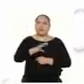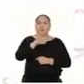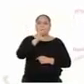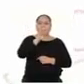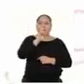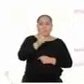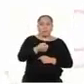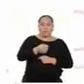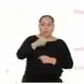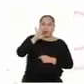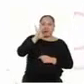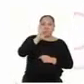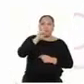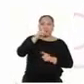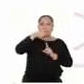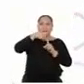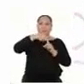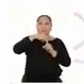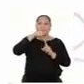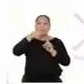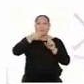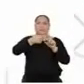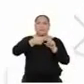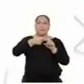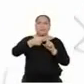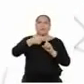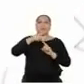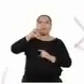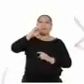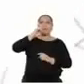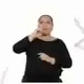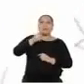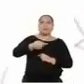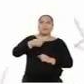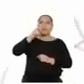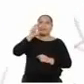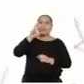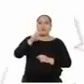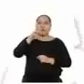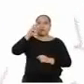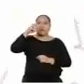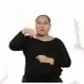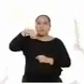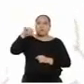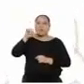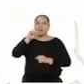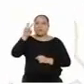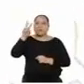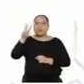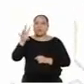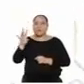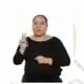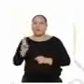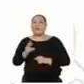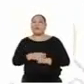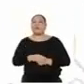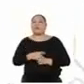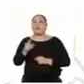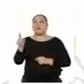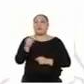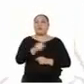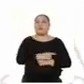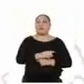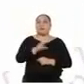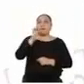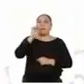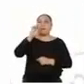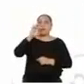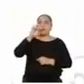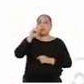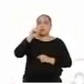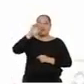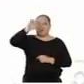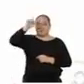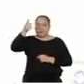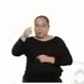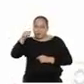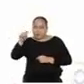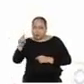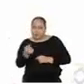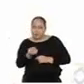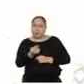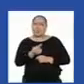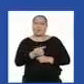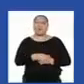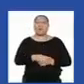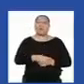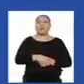,8 T más 0,3 M es igual a 27. Y a estas ecuaciones le ponemos la llave.